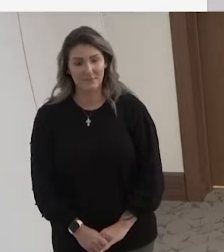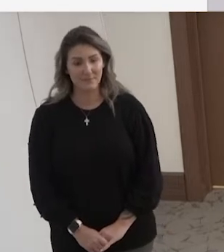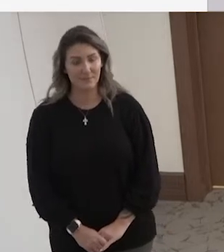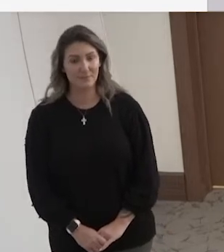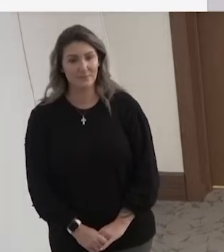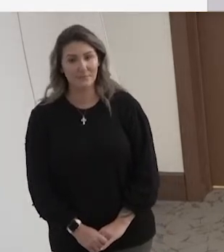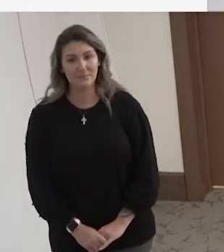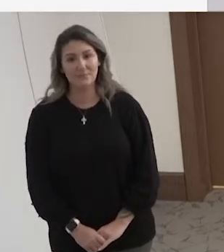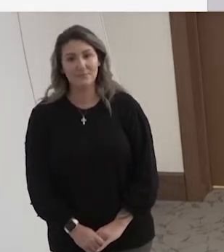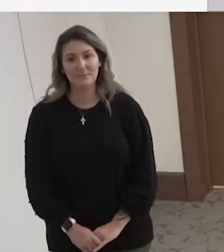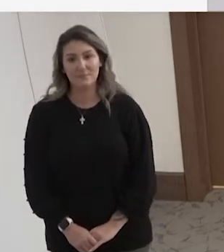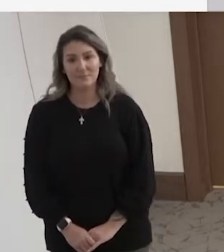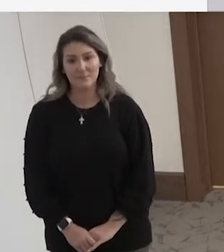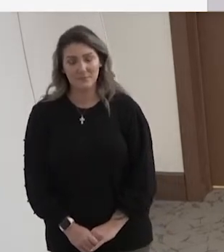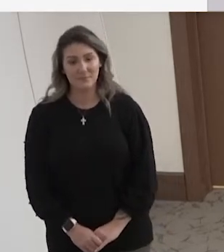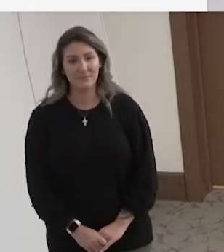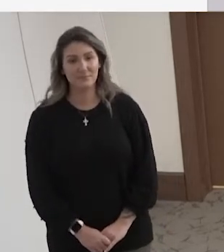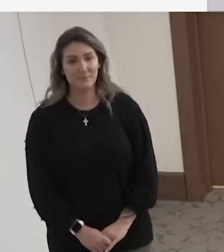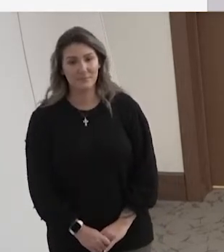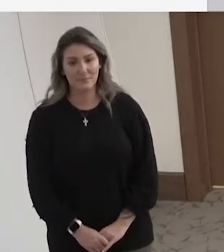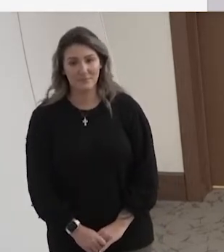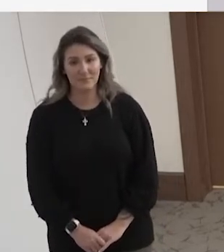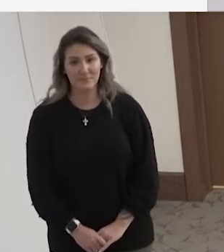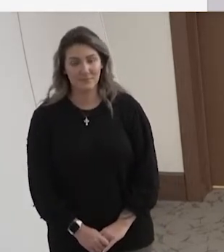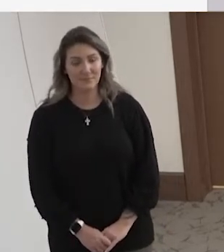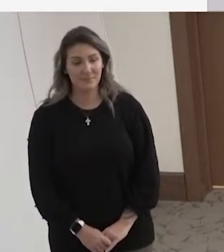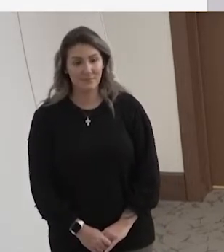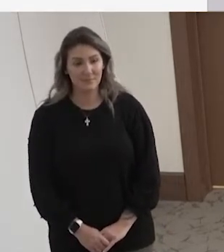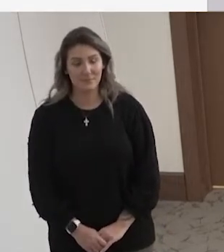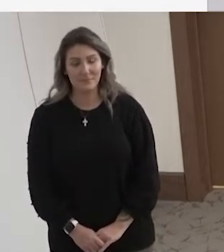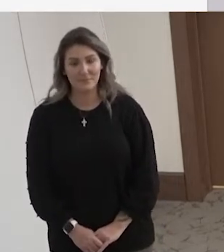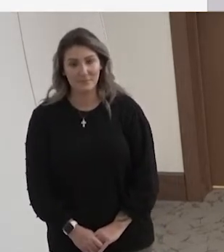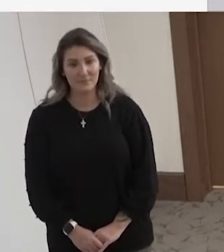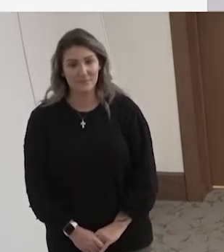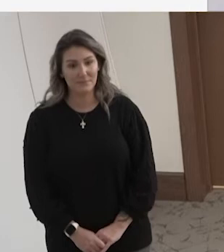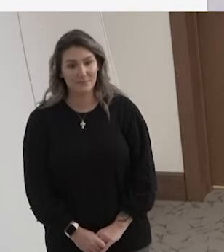estado trabajando bien y con muy buena respuesta.